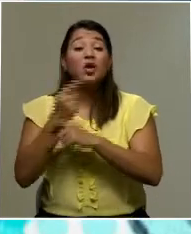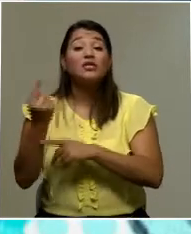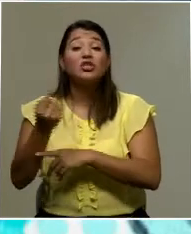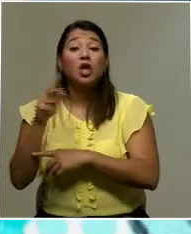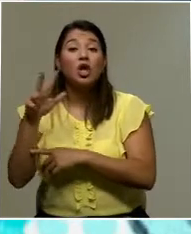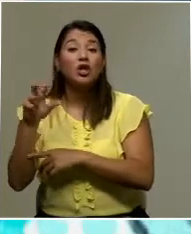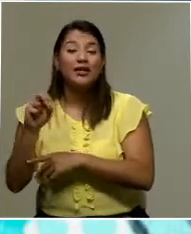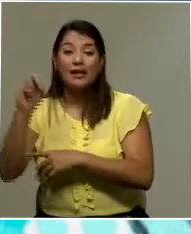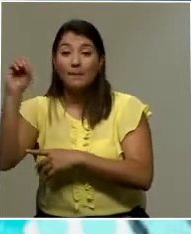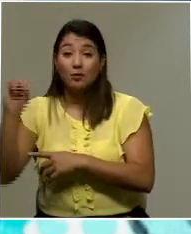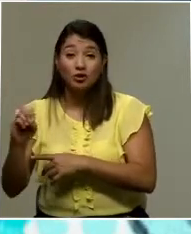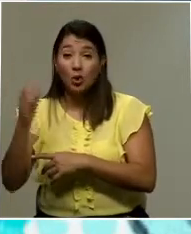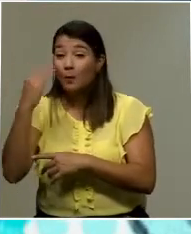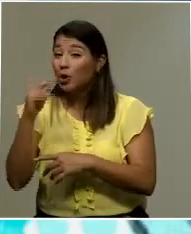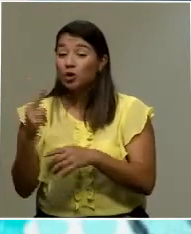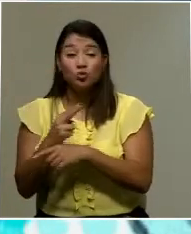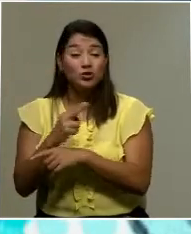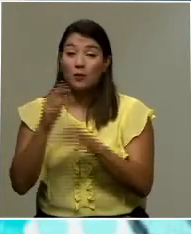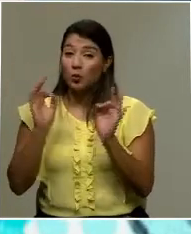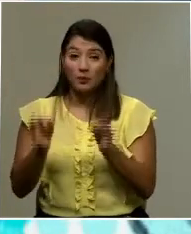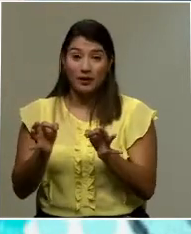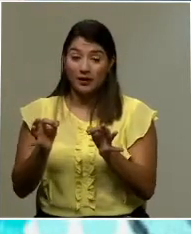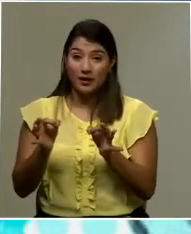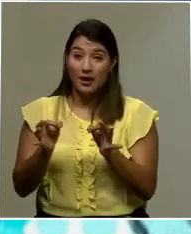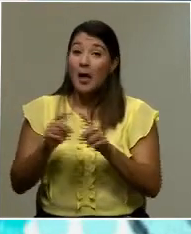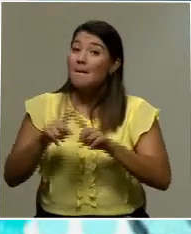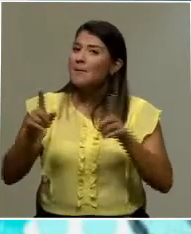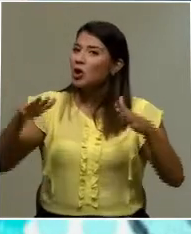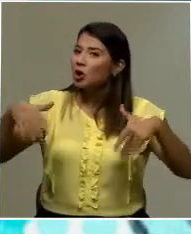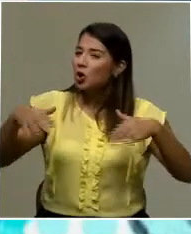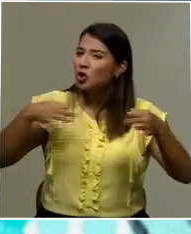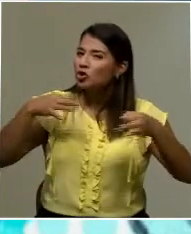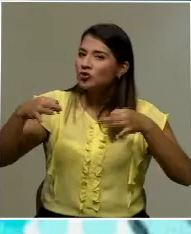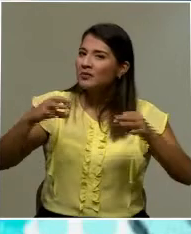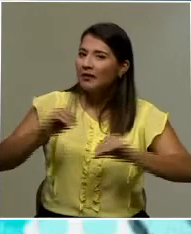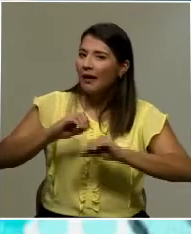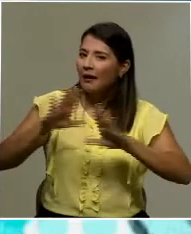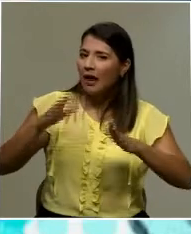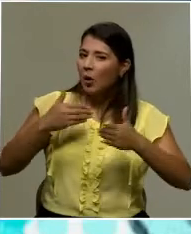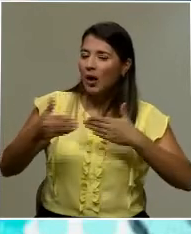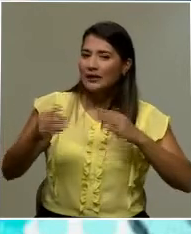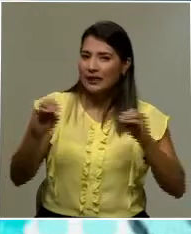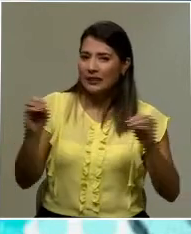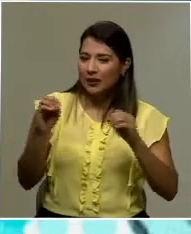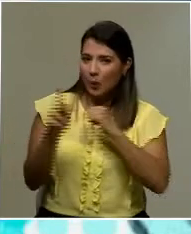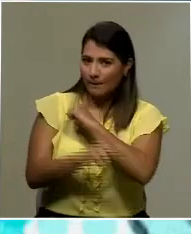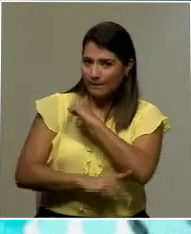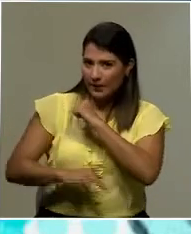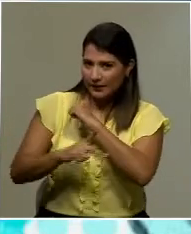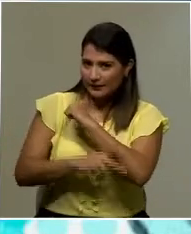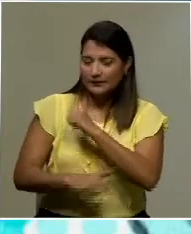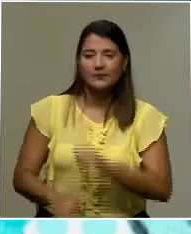no paramos el contagio lo suficiente. Pero esto no se ha explicado tampoco casi en ningún país. Doctor, a nivel de tamaño